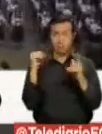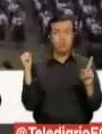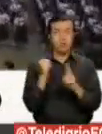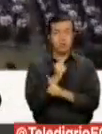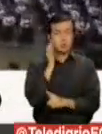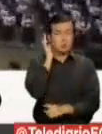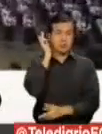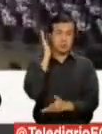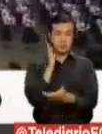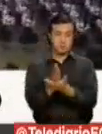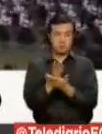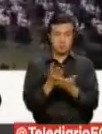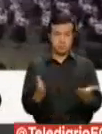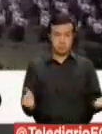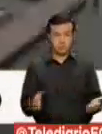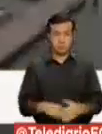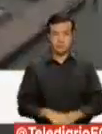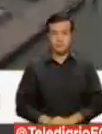violencia contra la mujer.